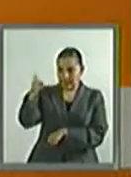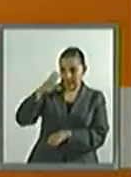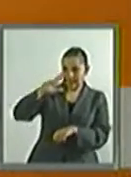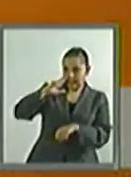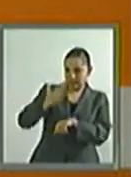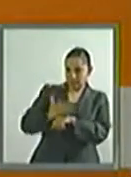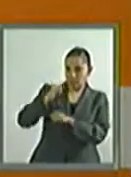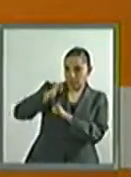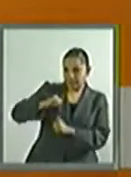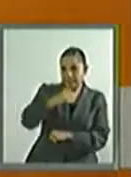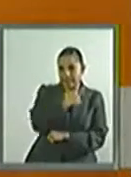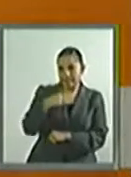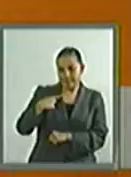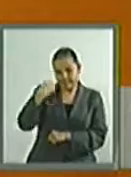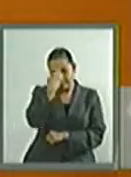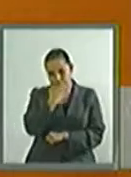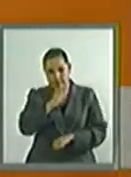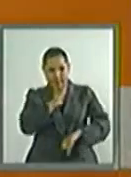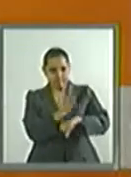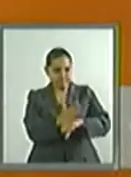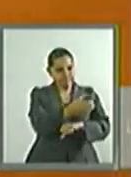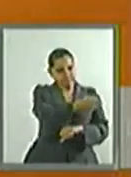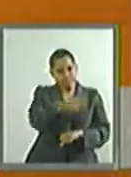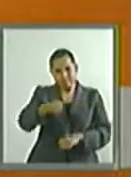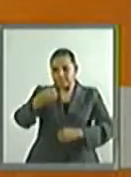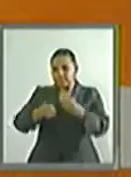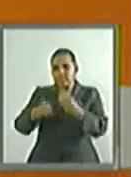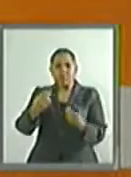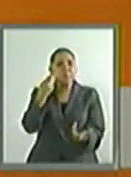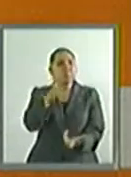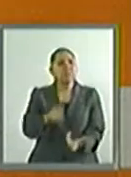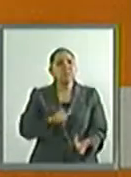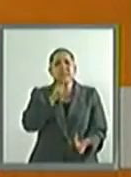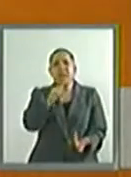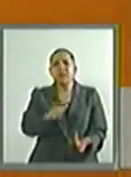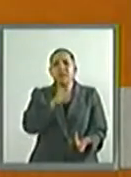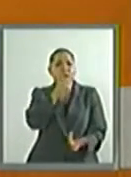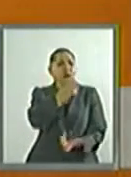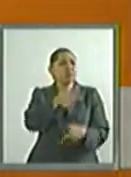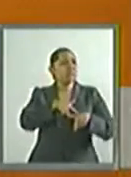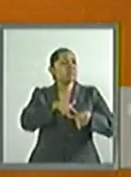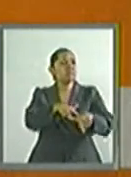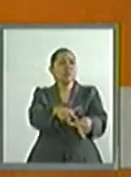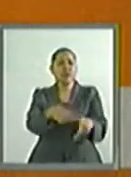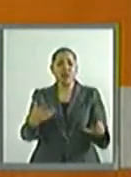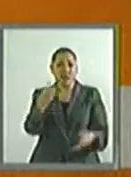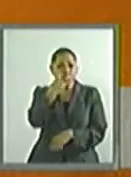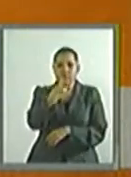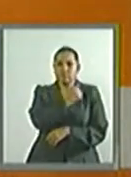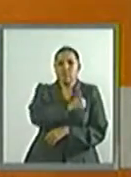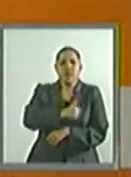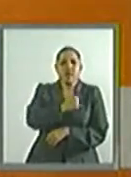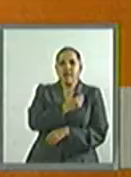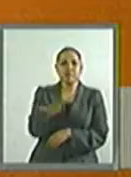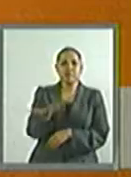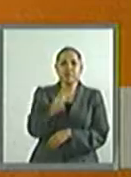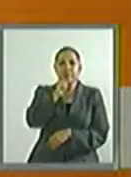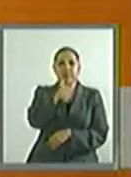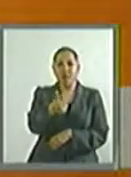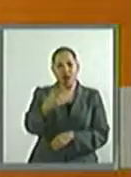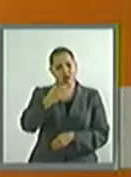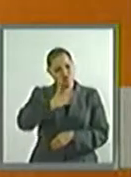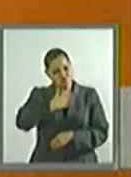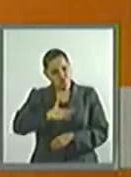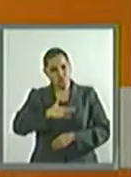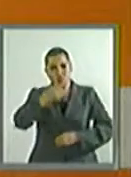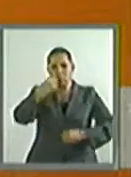Y bueno, pues esto solo tiene un nombre y ese nombre es impunidad. ¿De qué sirve el trabajo